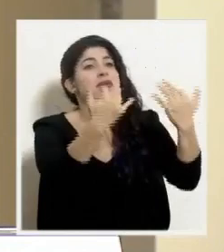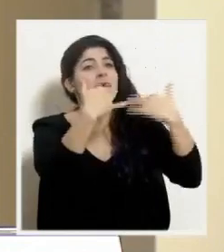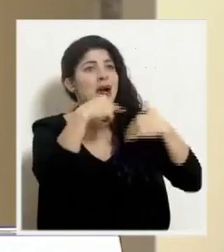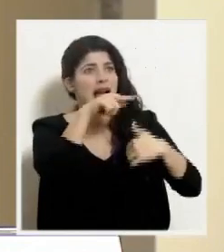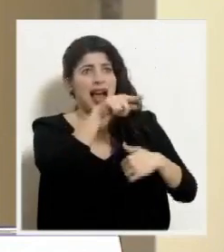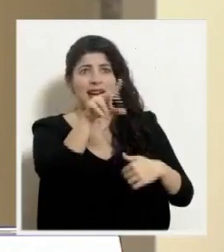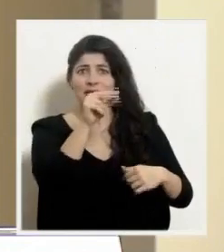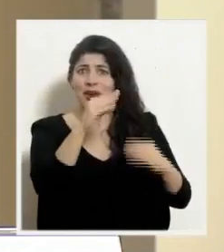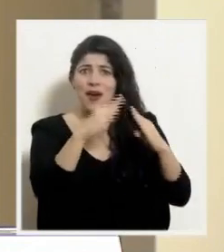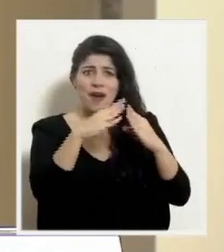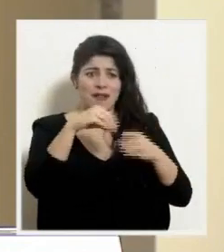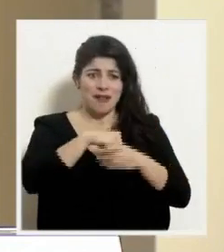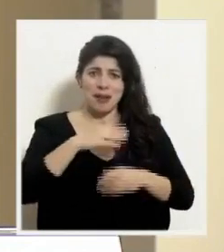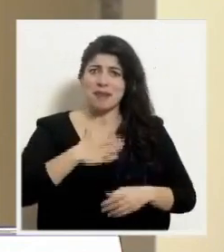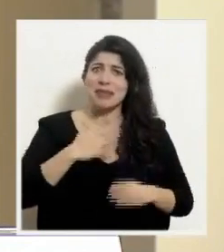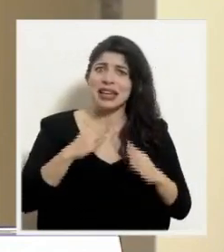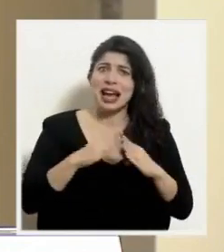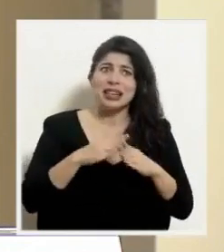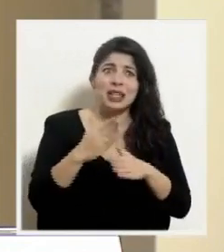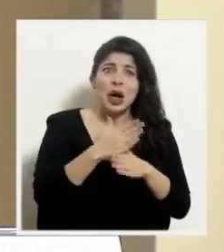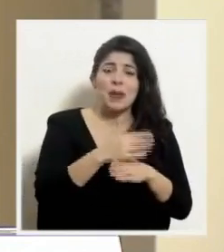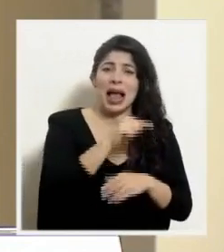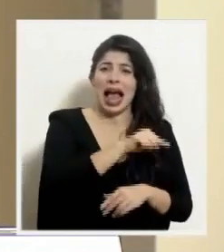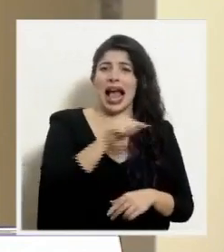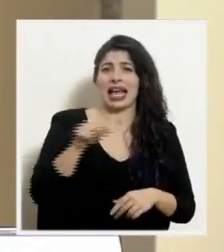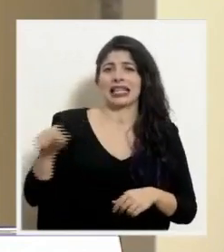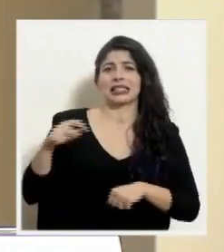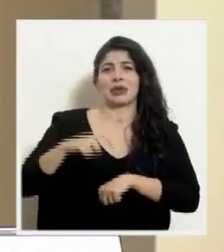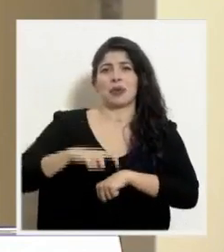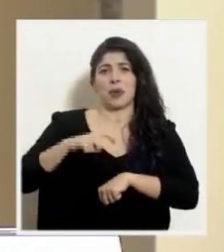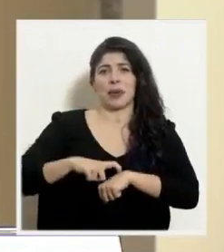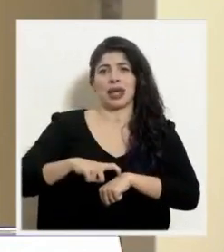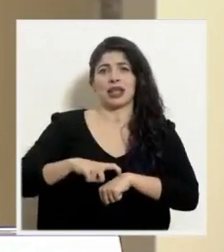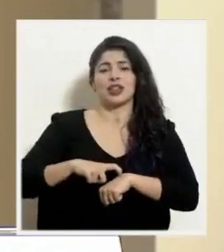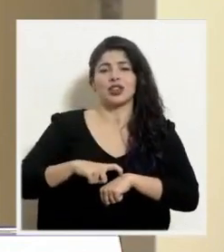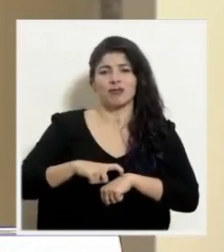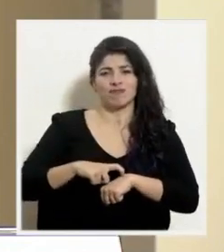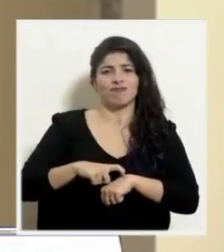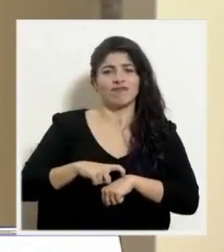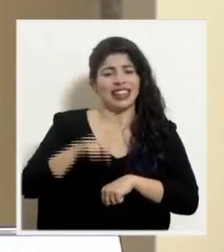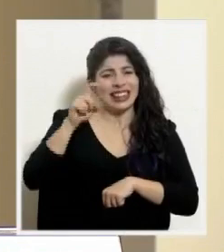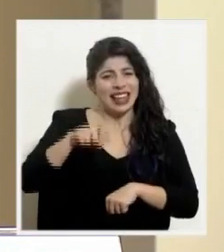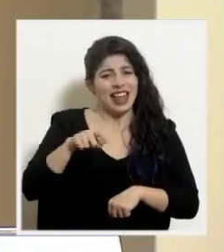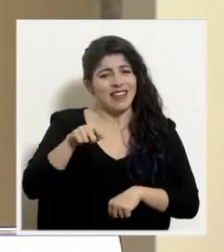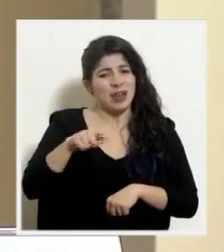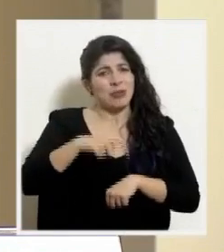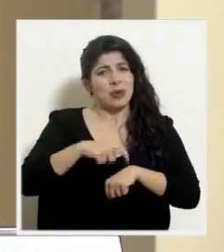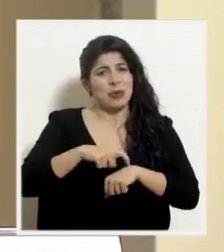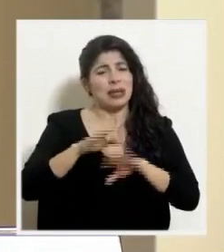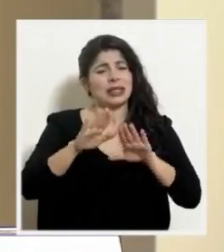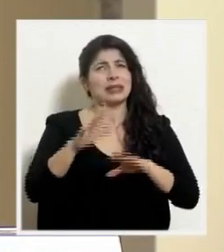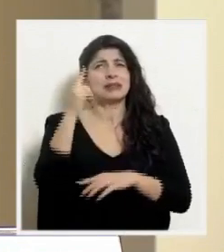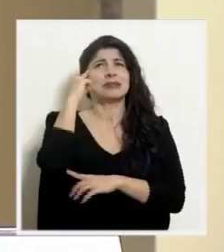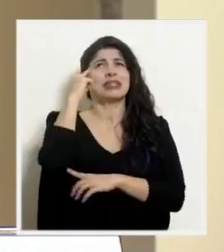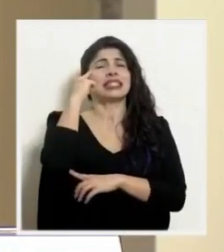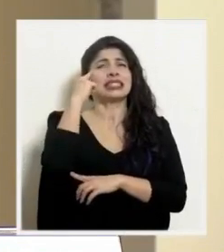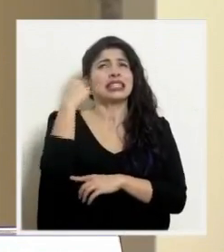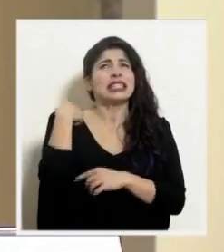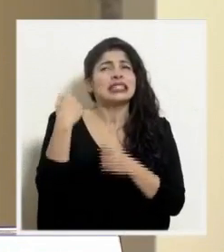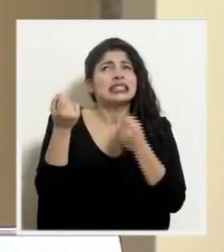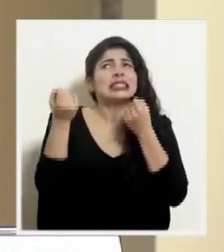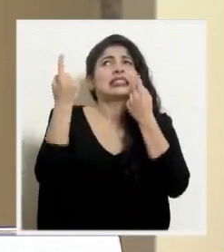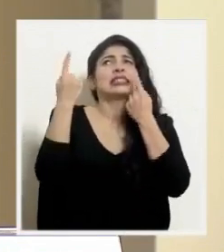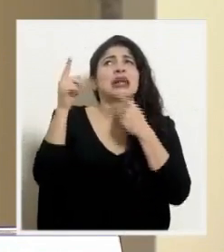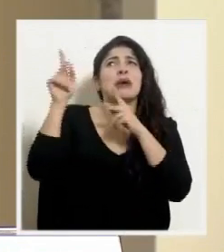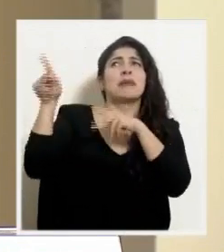viven en nuestra casa para compartir. En esos momentos es donde tenemos que solidarizarnos, ser empáticos también